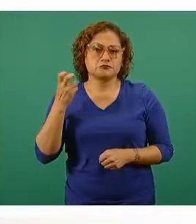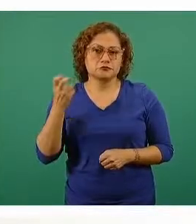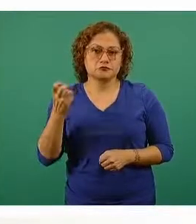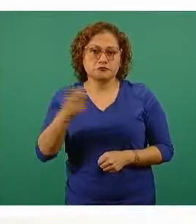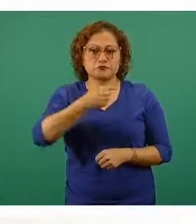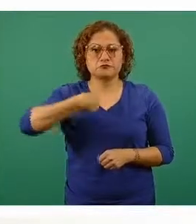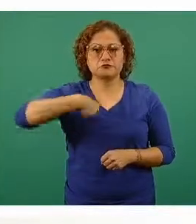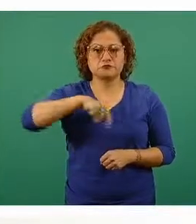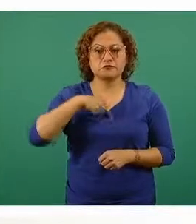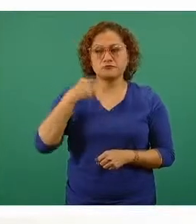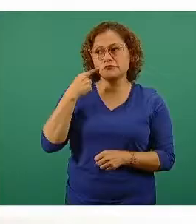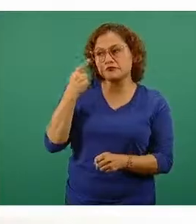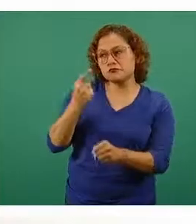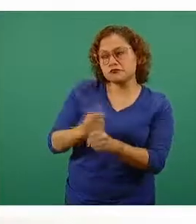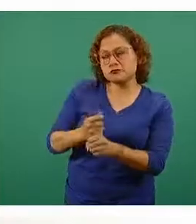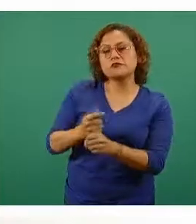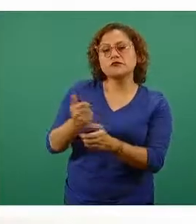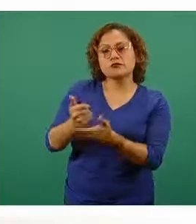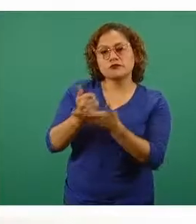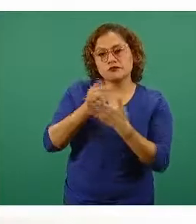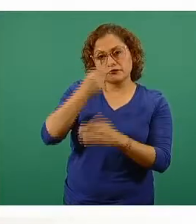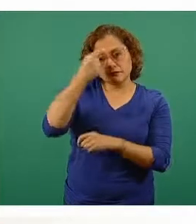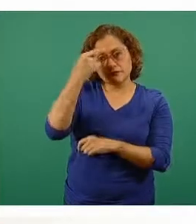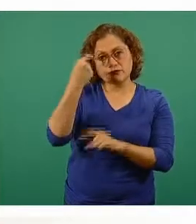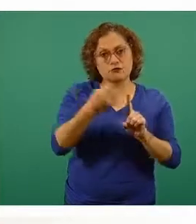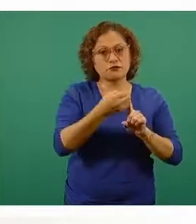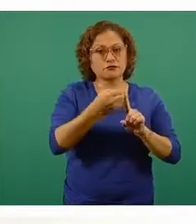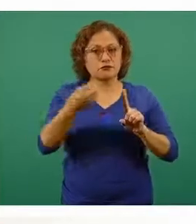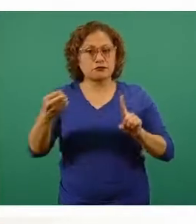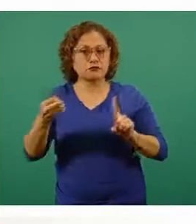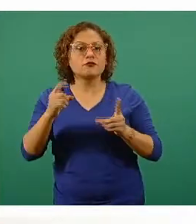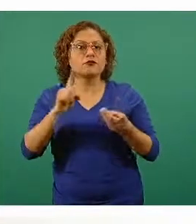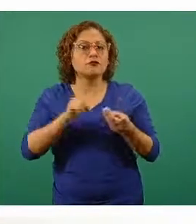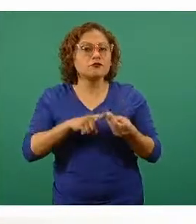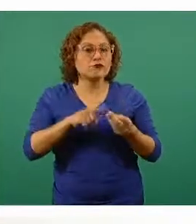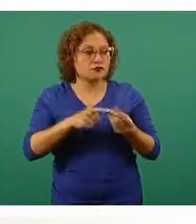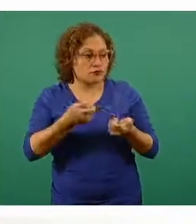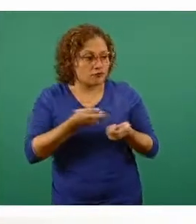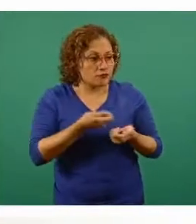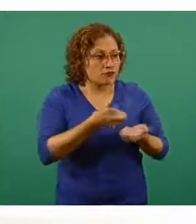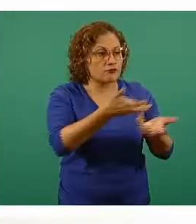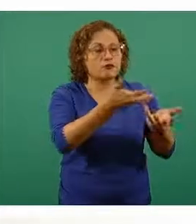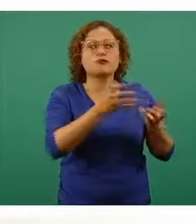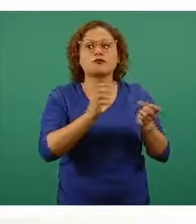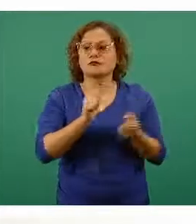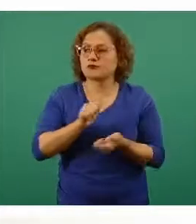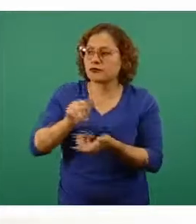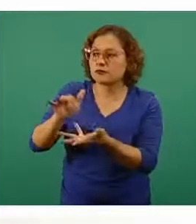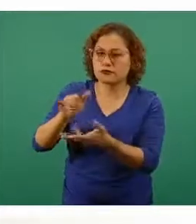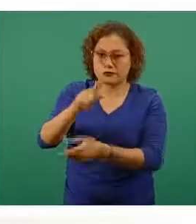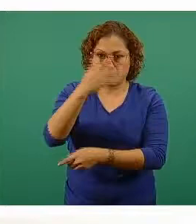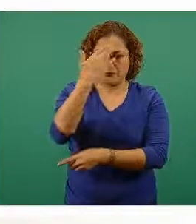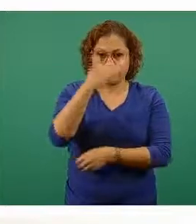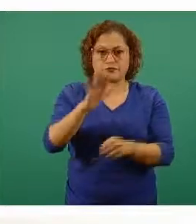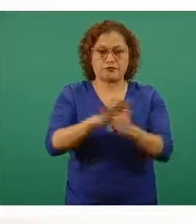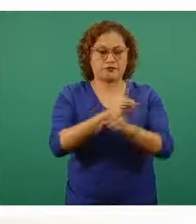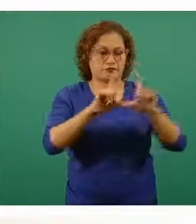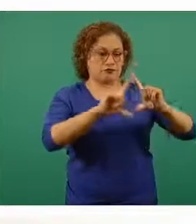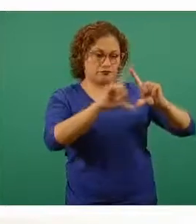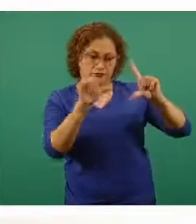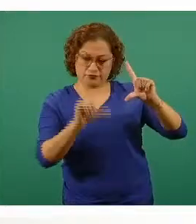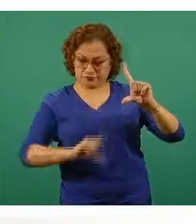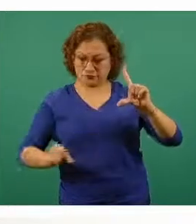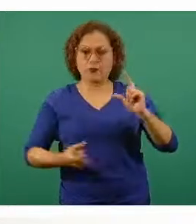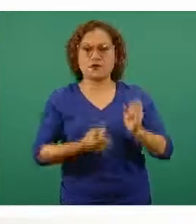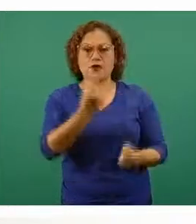estrategias específicas para efectos del tipo de población, sobre todo hablando de que tenemos poblaciones que son de mayor o más